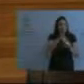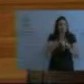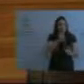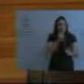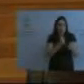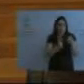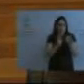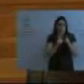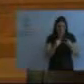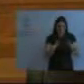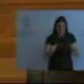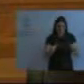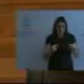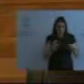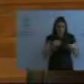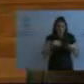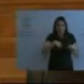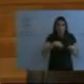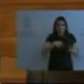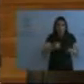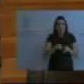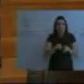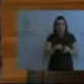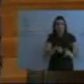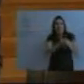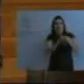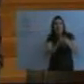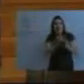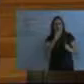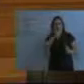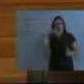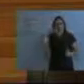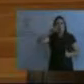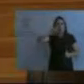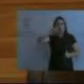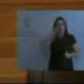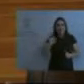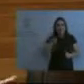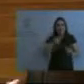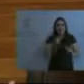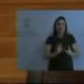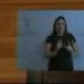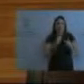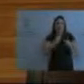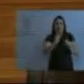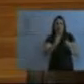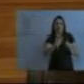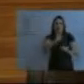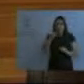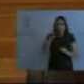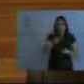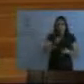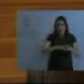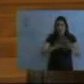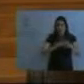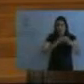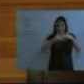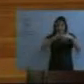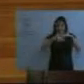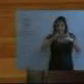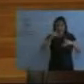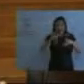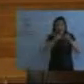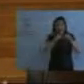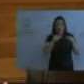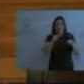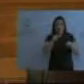No sigamos los pasos del señor Almunia cuando puso en jaque a los astilleros españoles y, en particular, a los astilleros asturianos con el